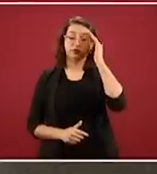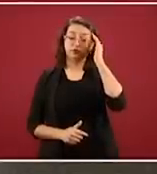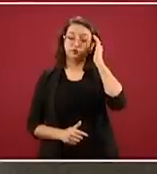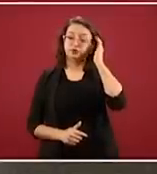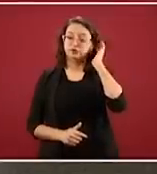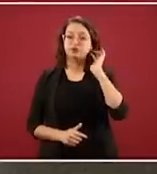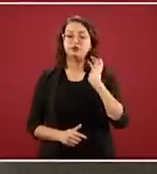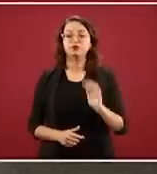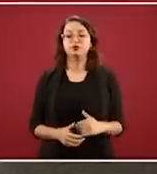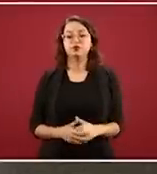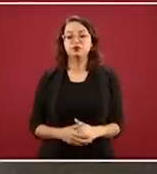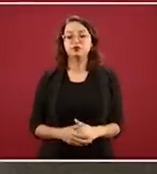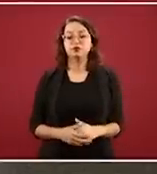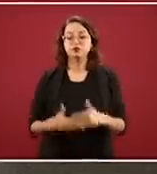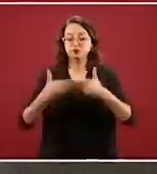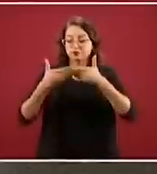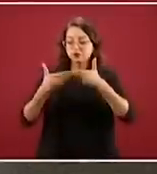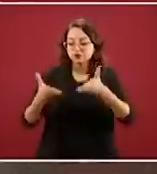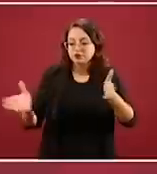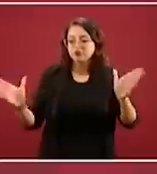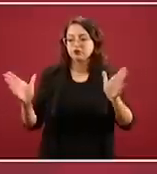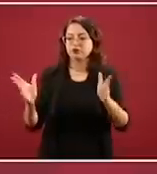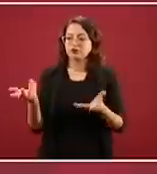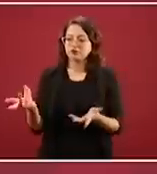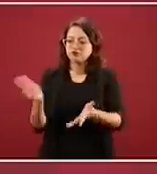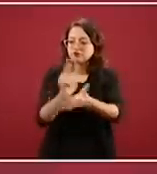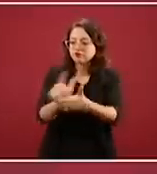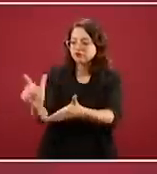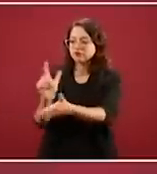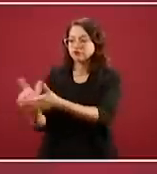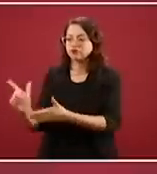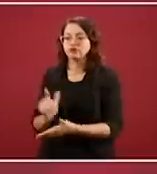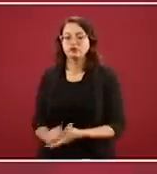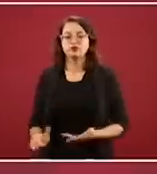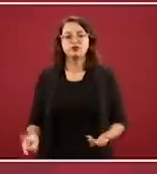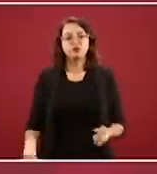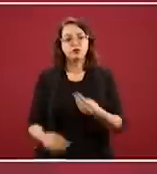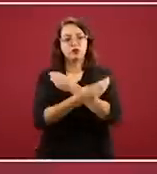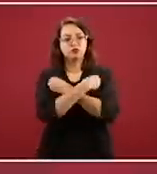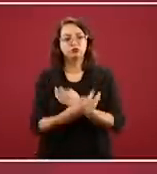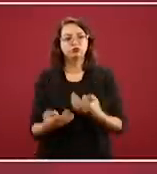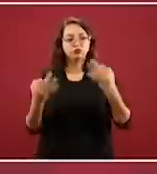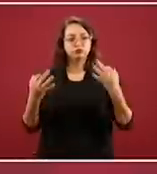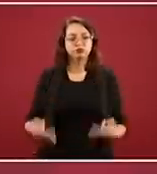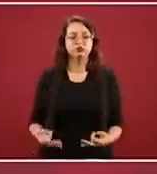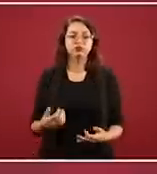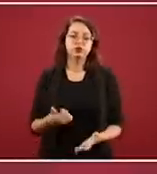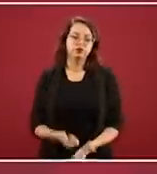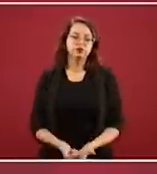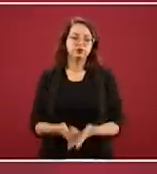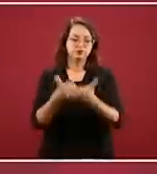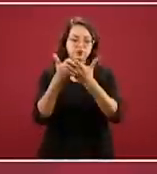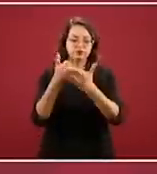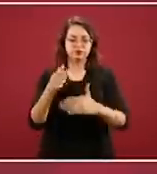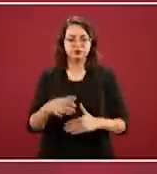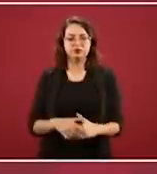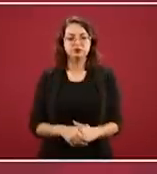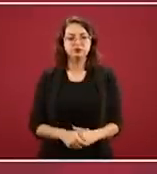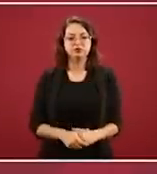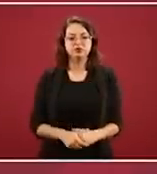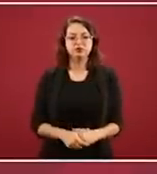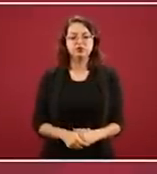Purificar la vida pública, moralizar, eso ayuda mucho. Entonces, vamos